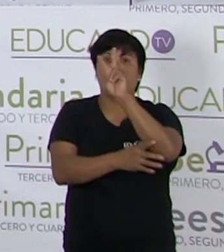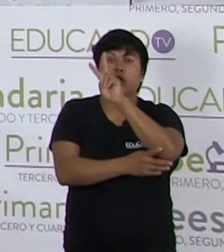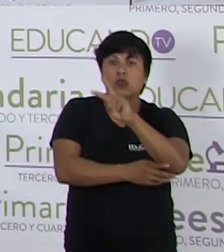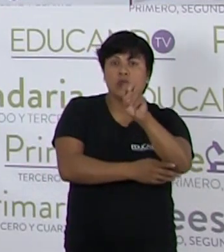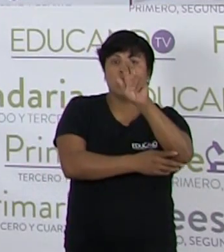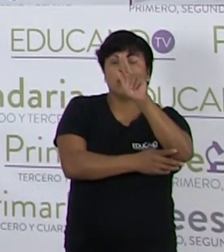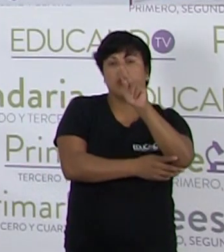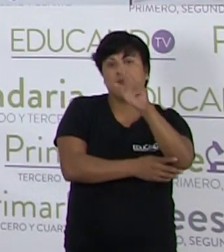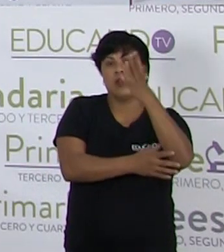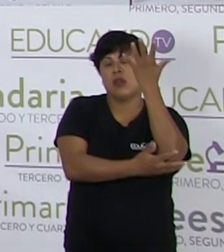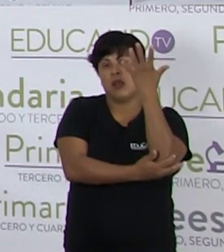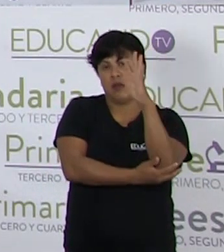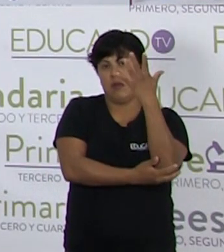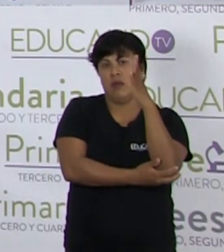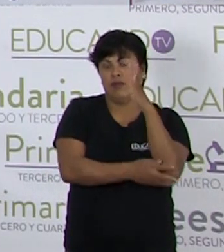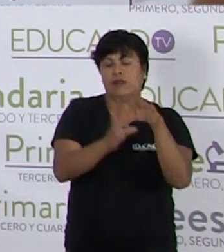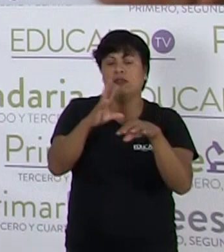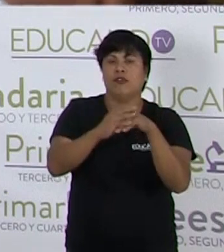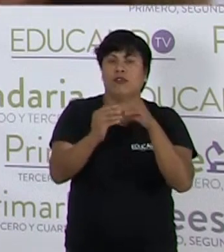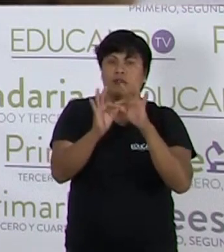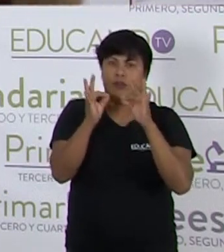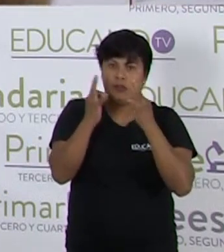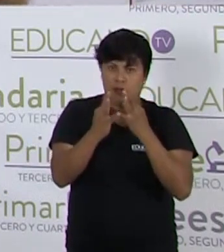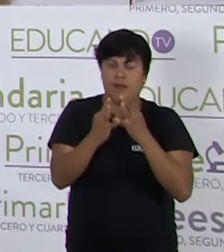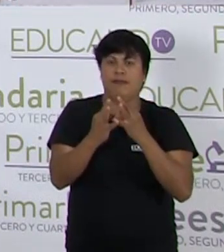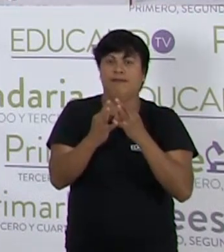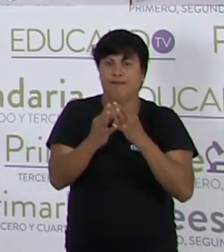280 árboles frutales.